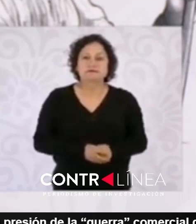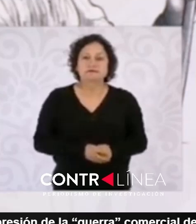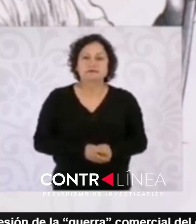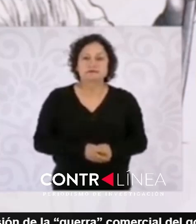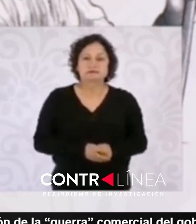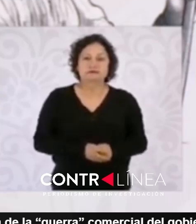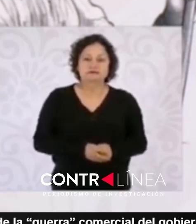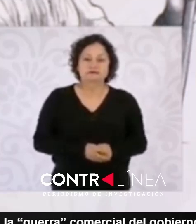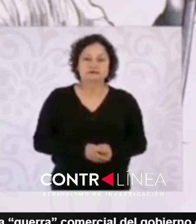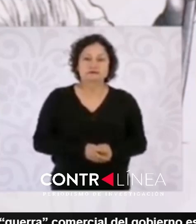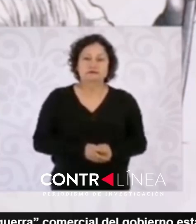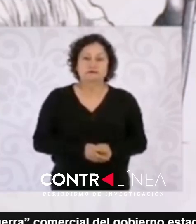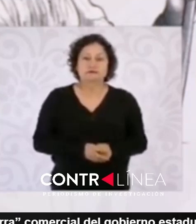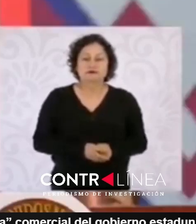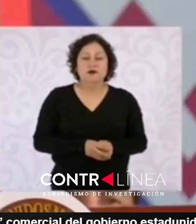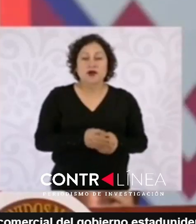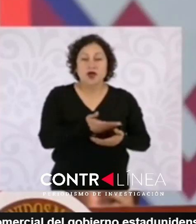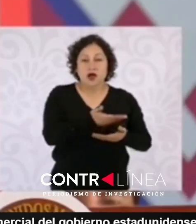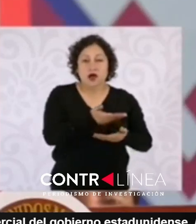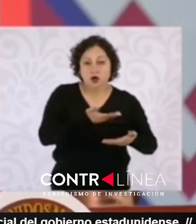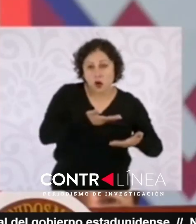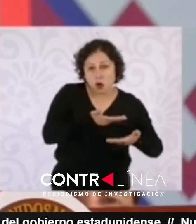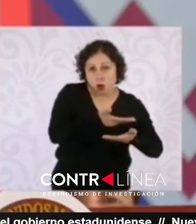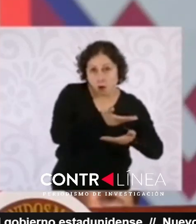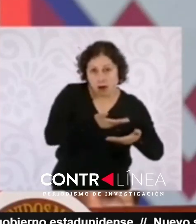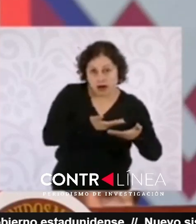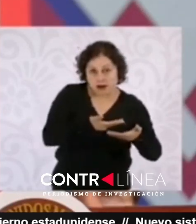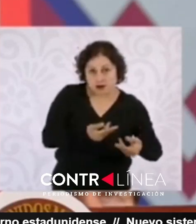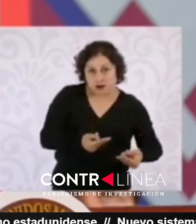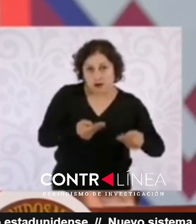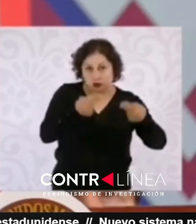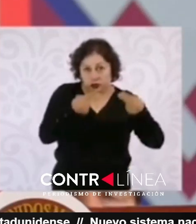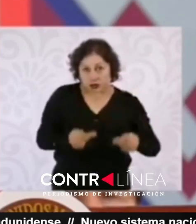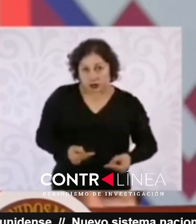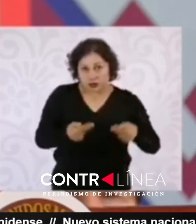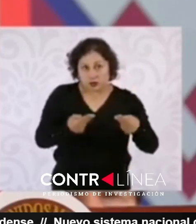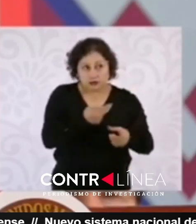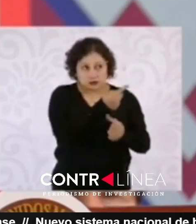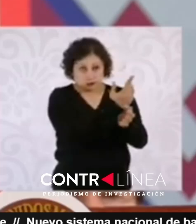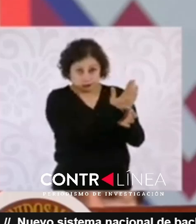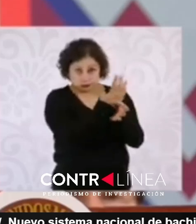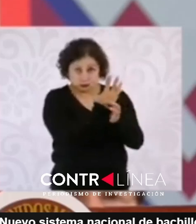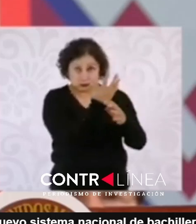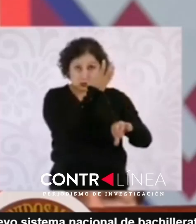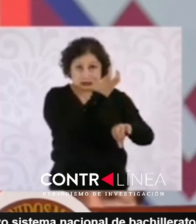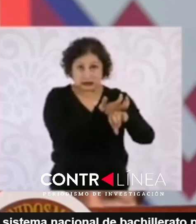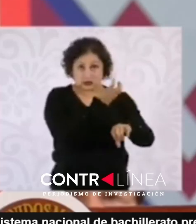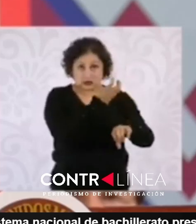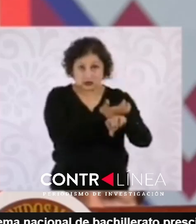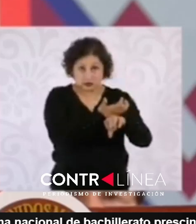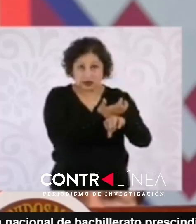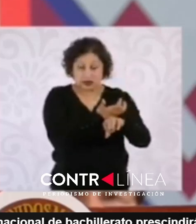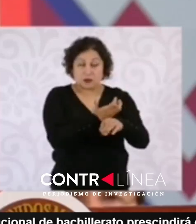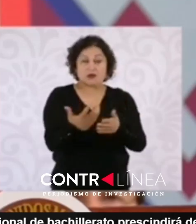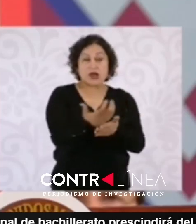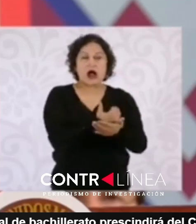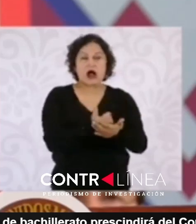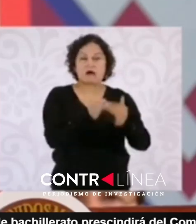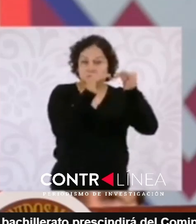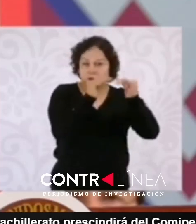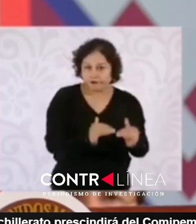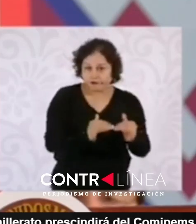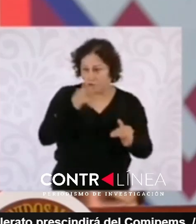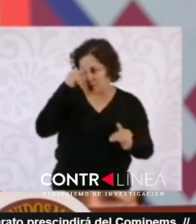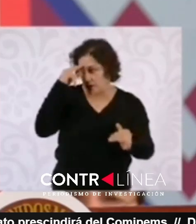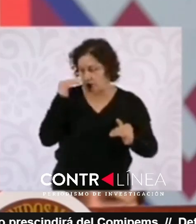que tiene, de acuerdo con su perspectiva, Estados Unidos frente a México. Ahí le comenté que